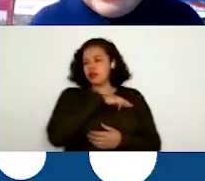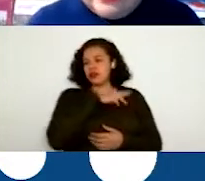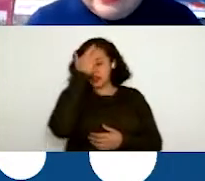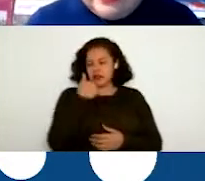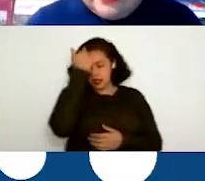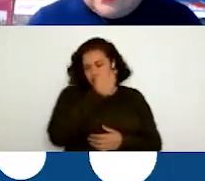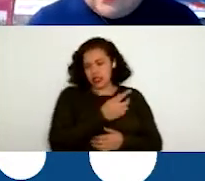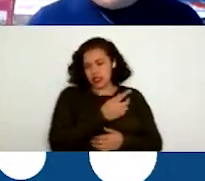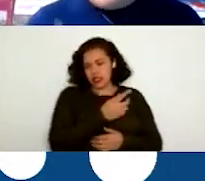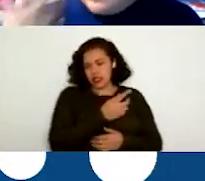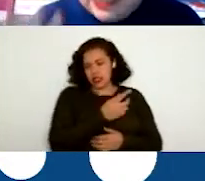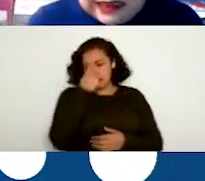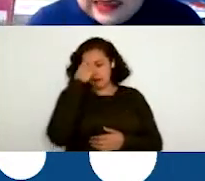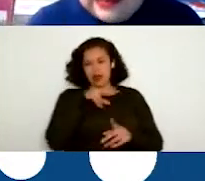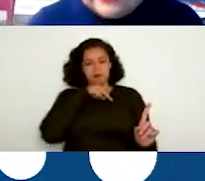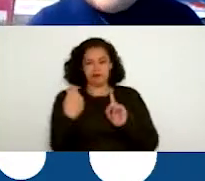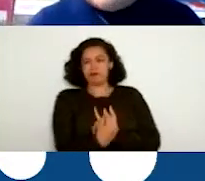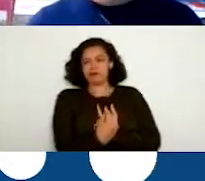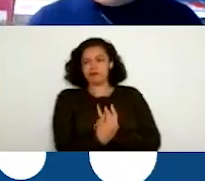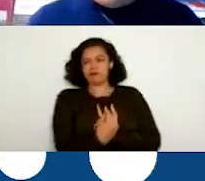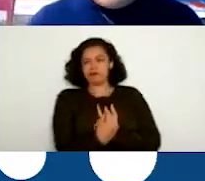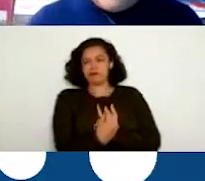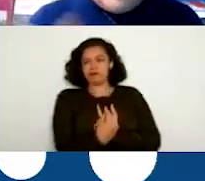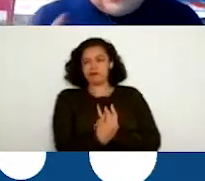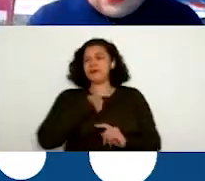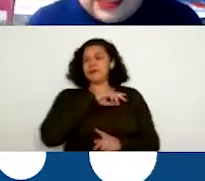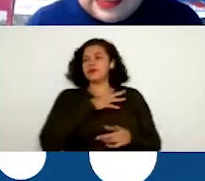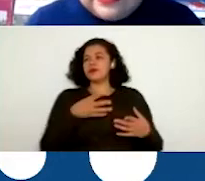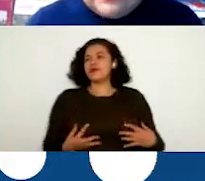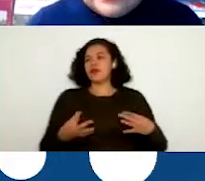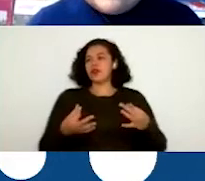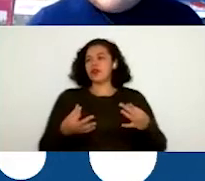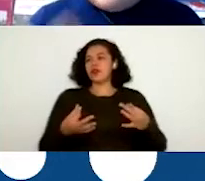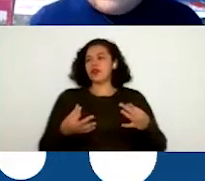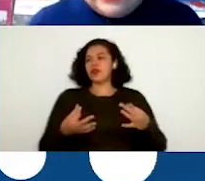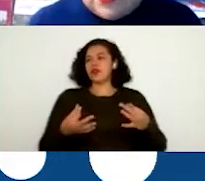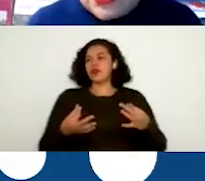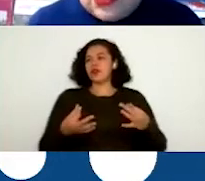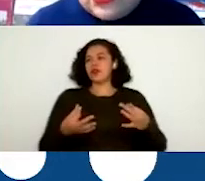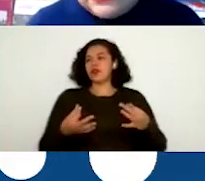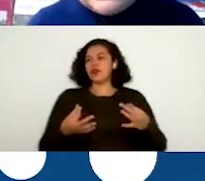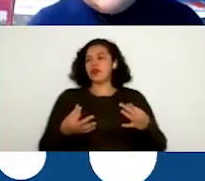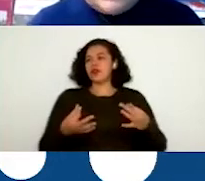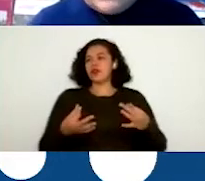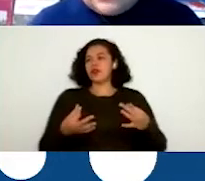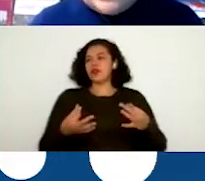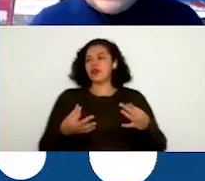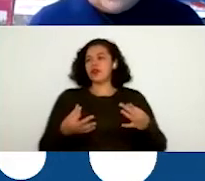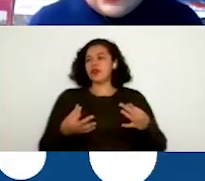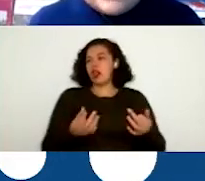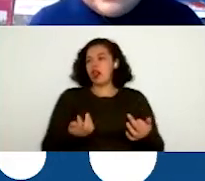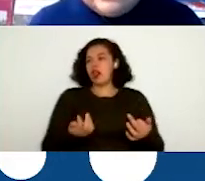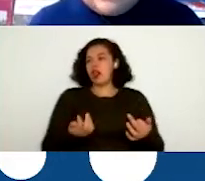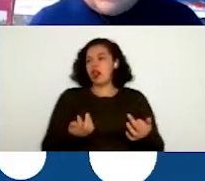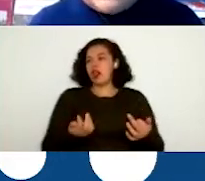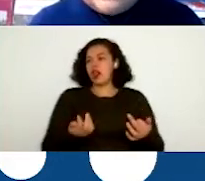enfoques, cuando hablamos de calidad en el servicio o incluso calidad de vida, la atención que damos todos los días a las personas con